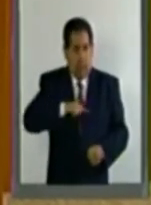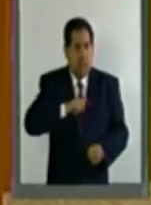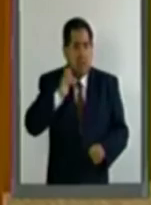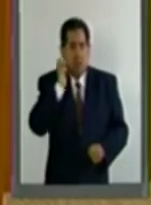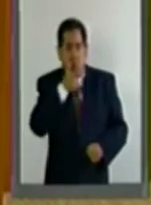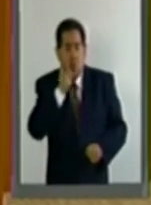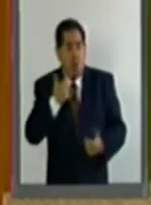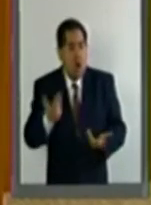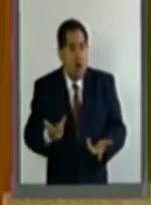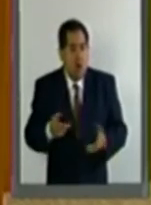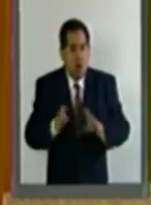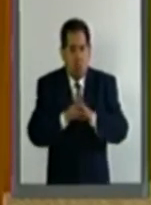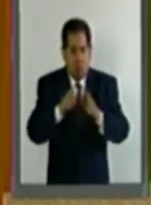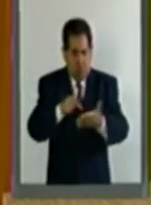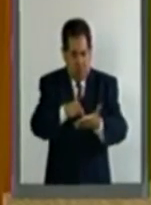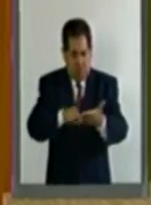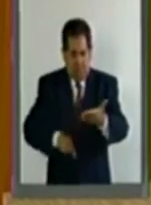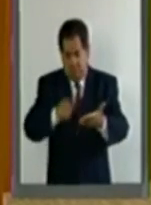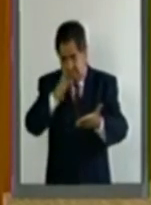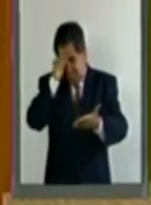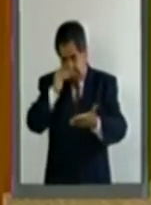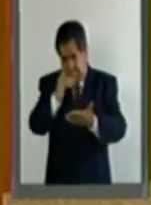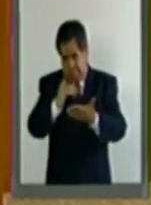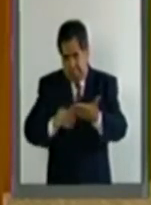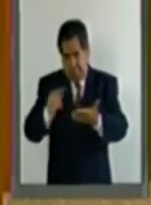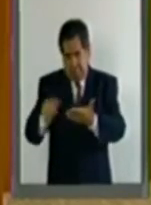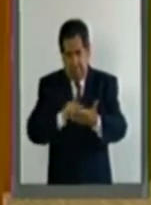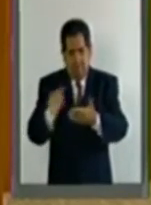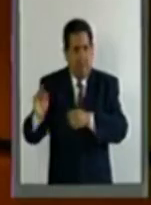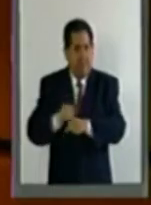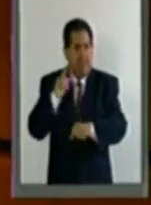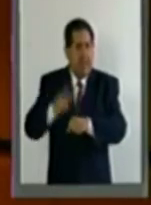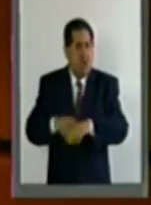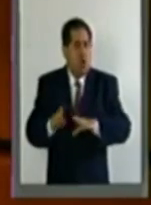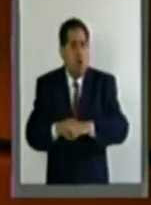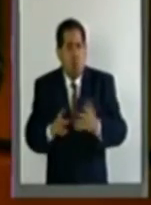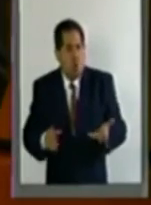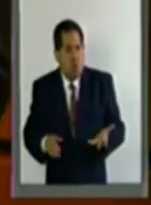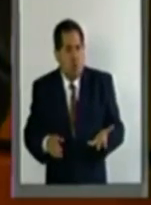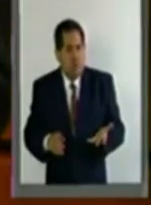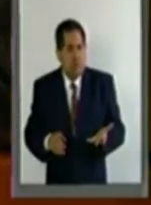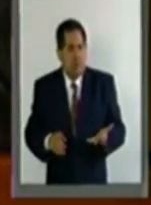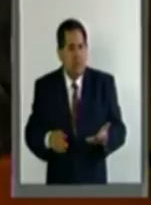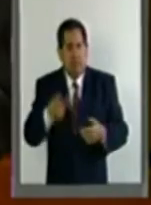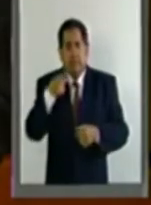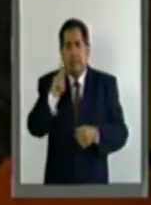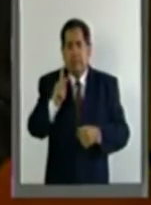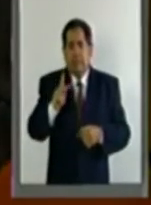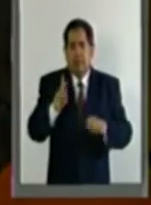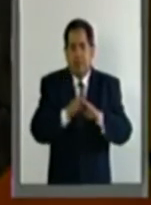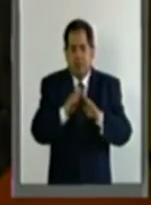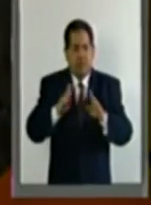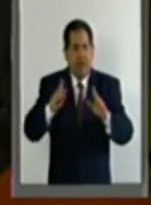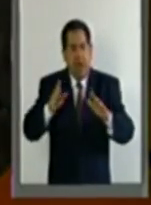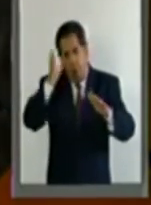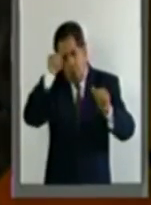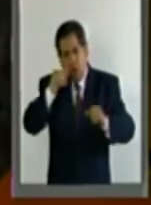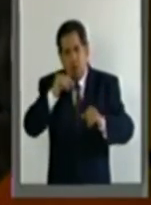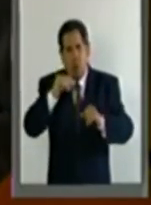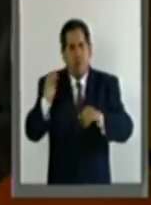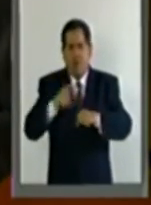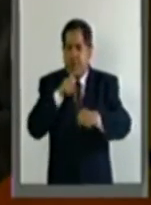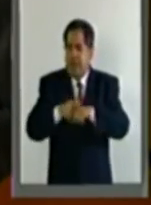es el acuerdo federal válido, pero en el pacto federal